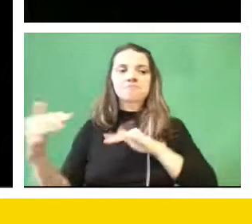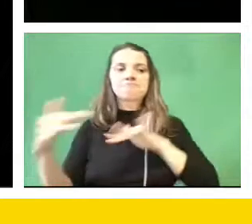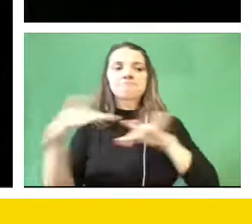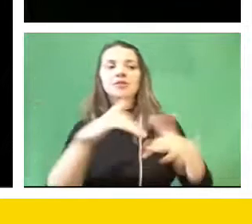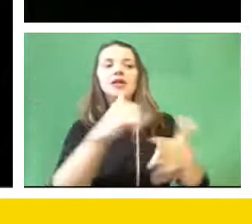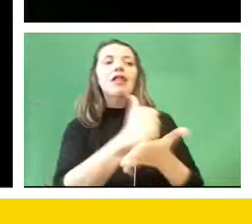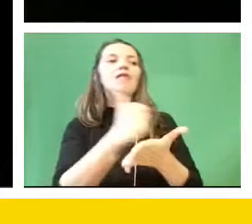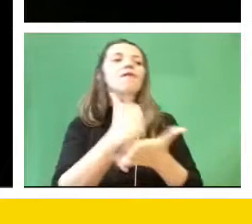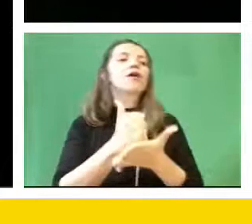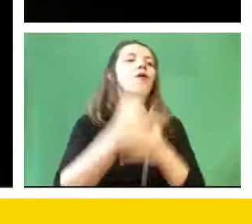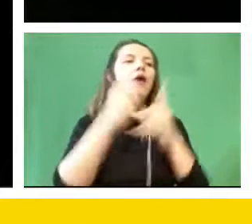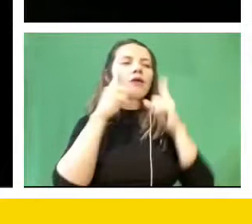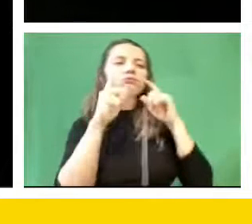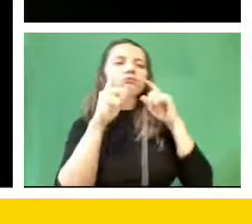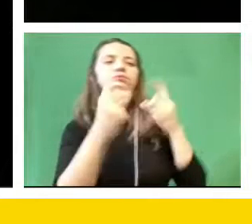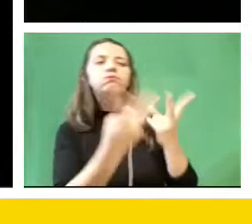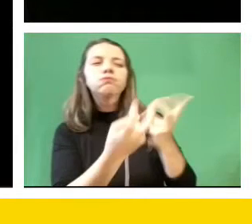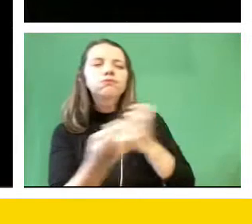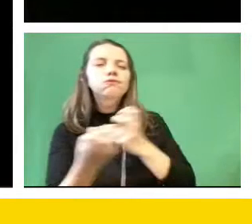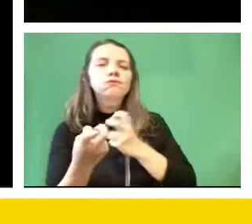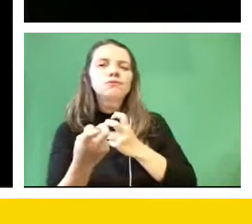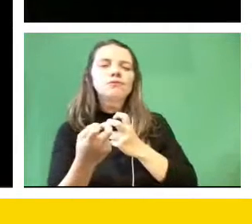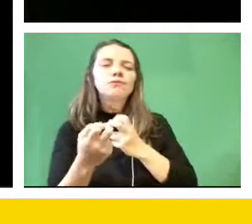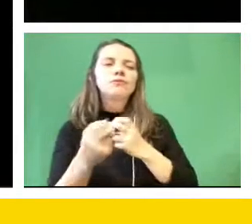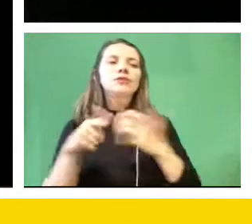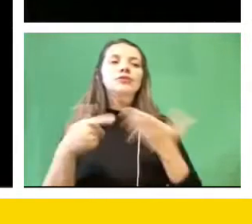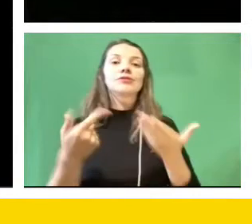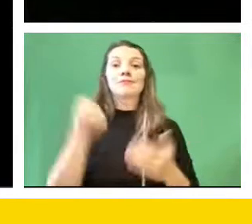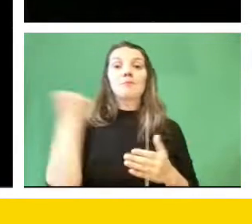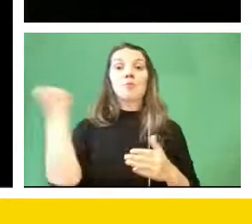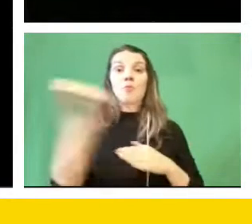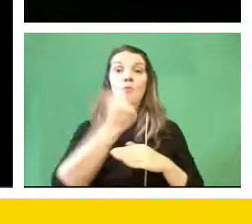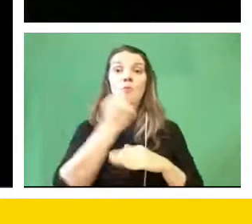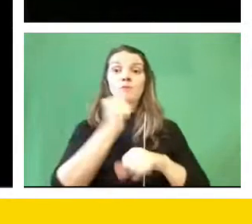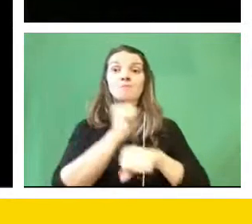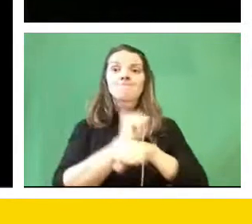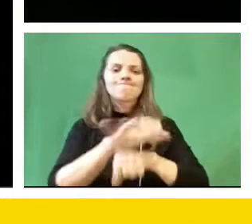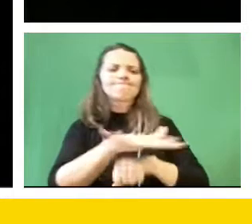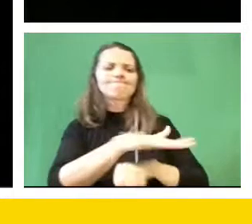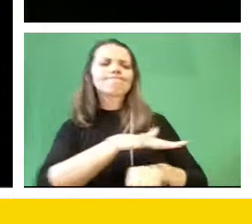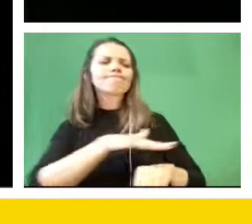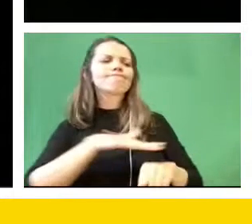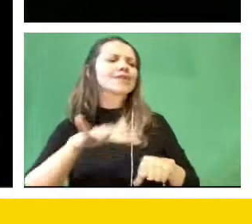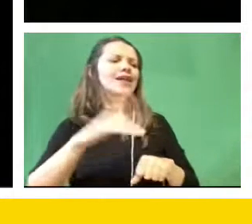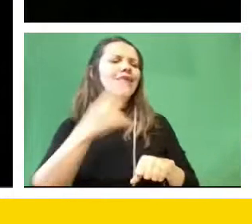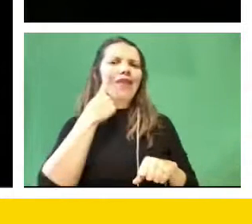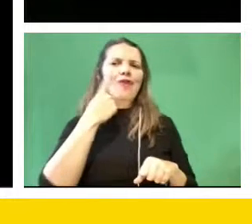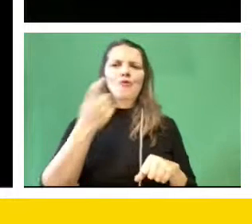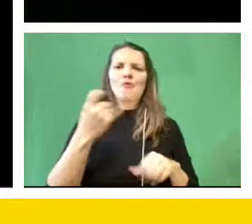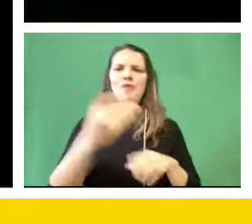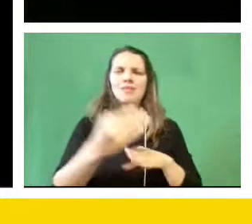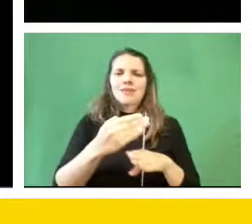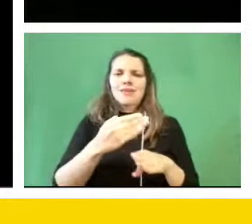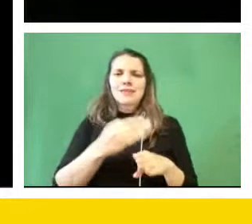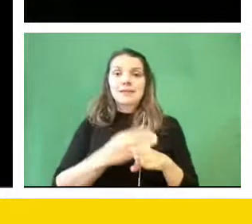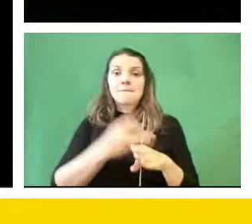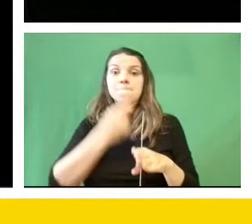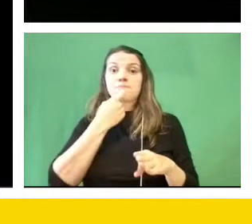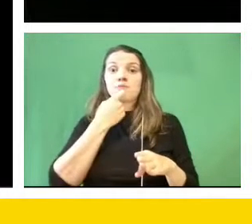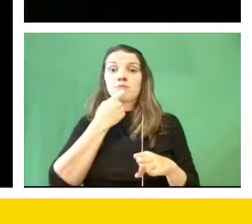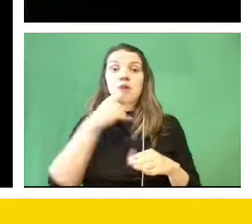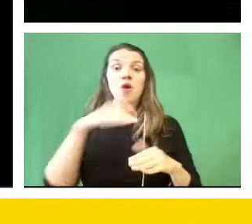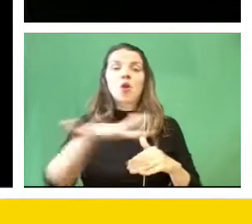una categorización espacial para poder hacer el diagnóstico, porque no era lo mismo analizar un espacio misional que